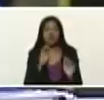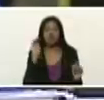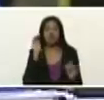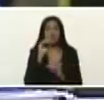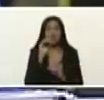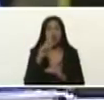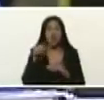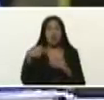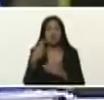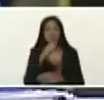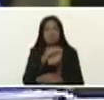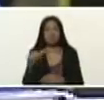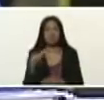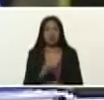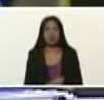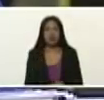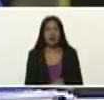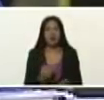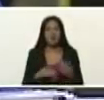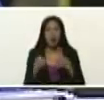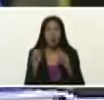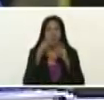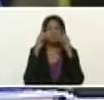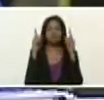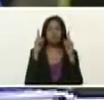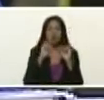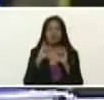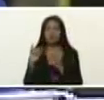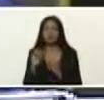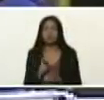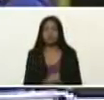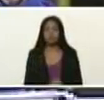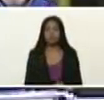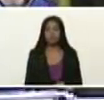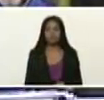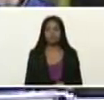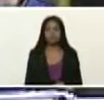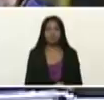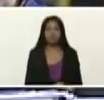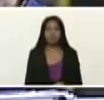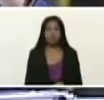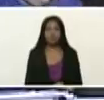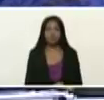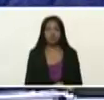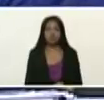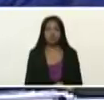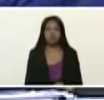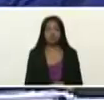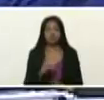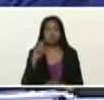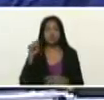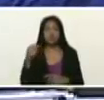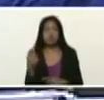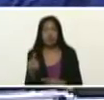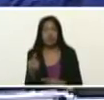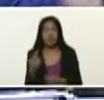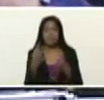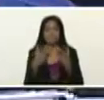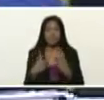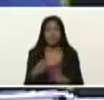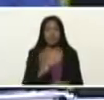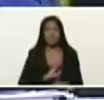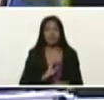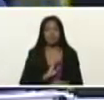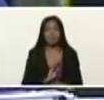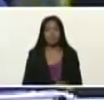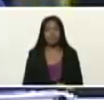las próximas semanas los voy a sorprender. El viernes pasado, a las empresas básicas de Guayana,